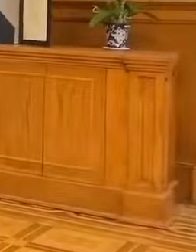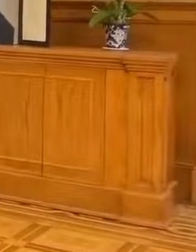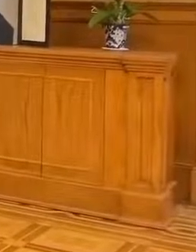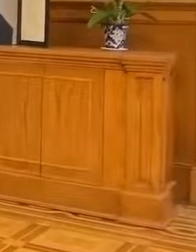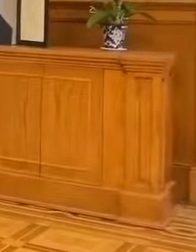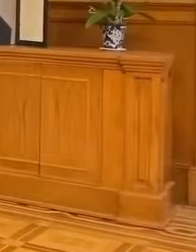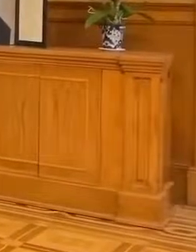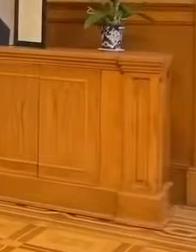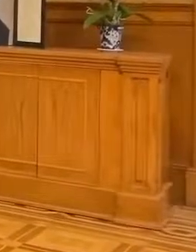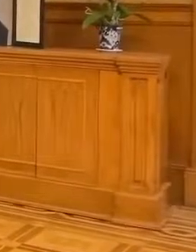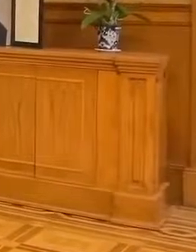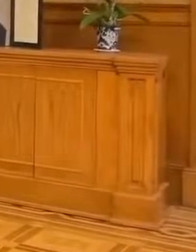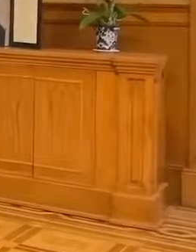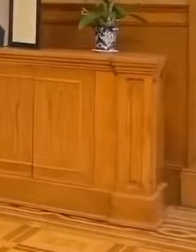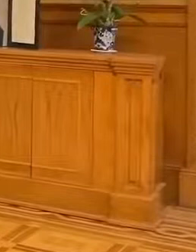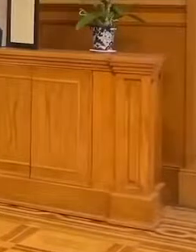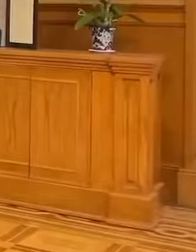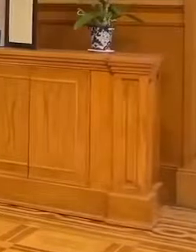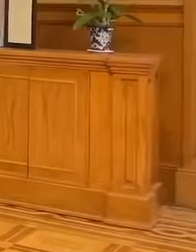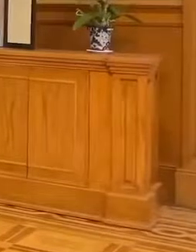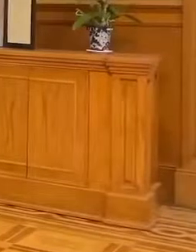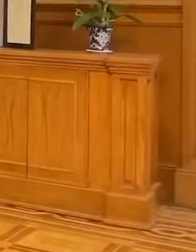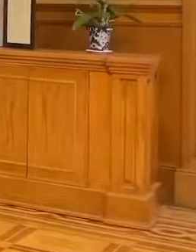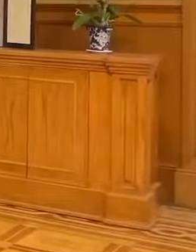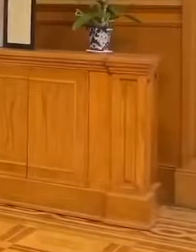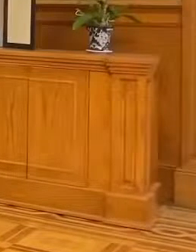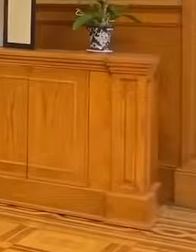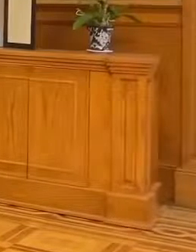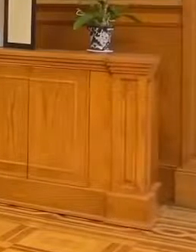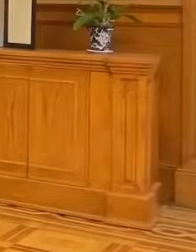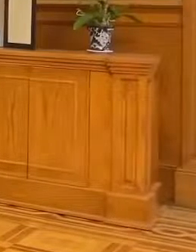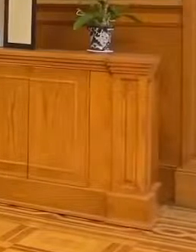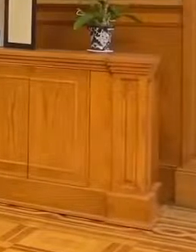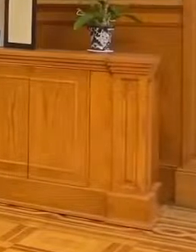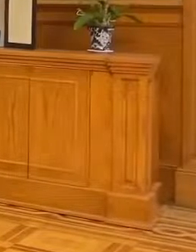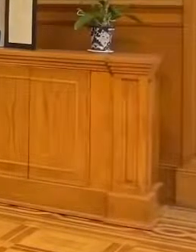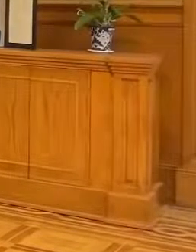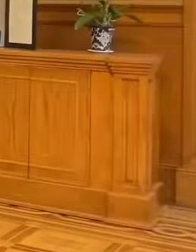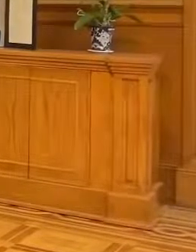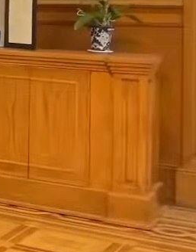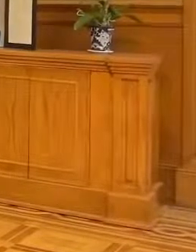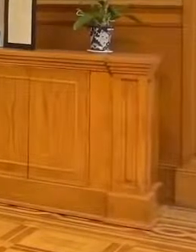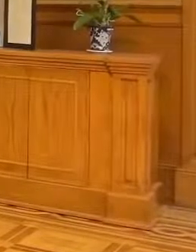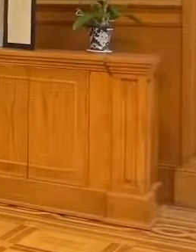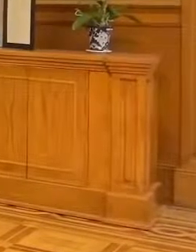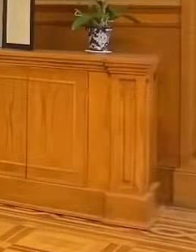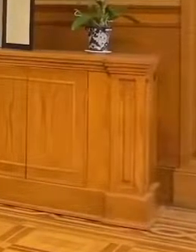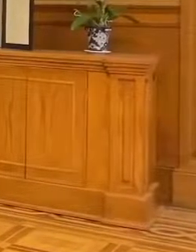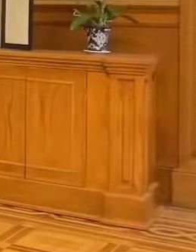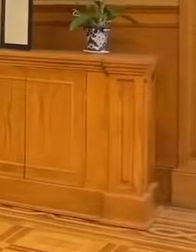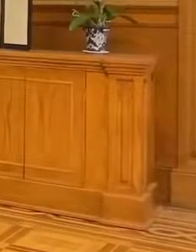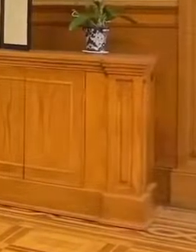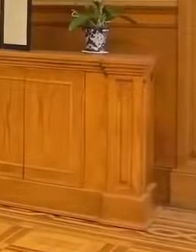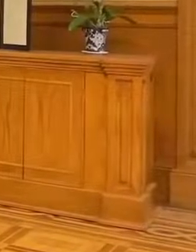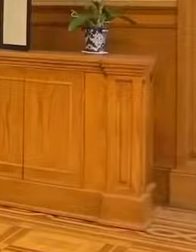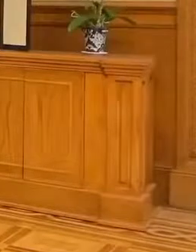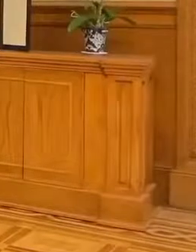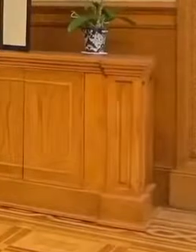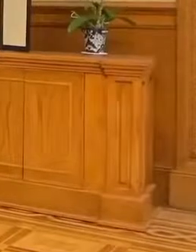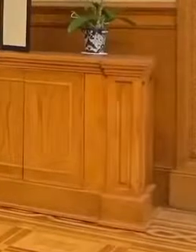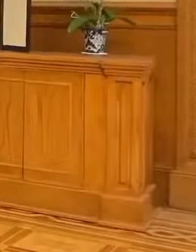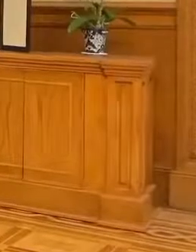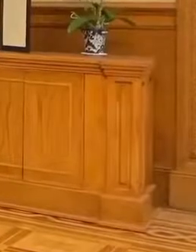desean que yo salga bien, y voy a salir bien, gracias a